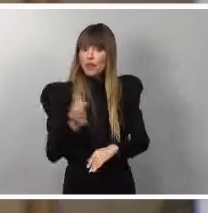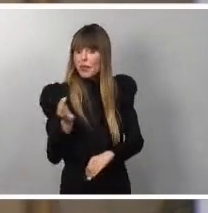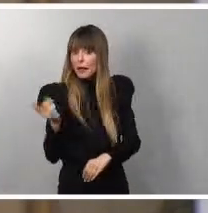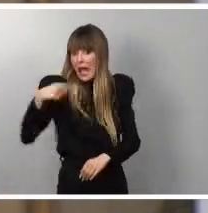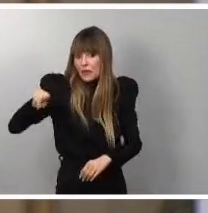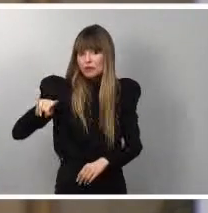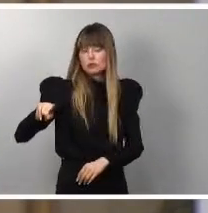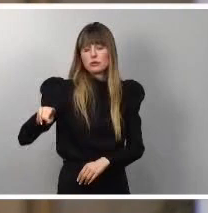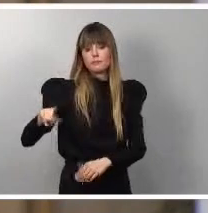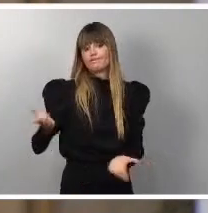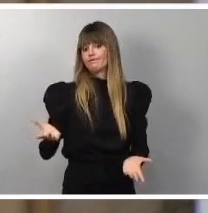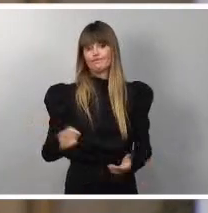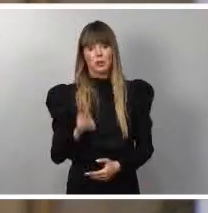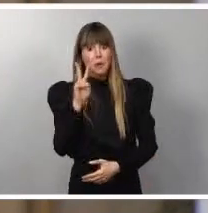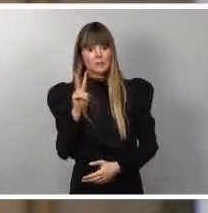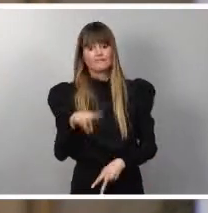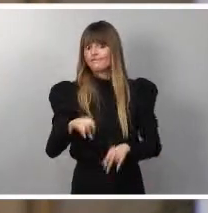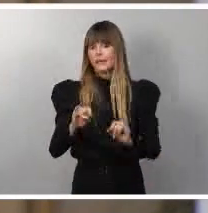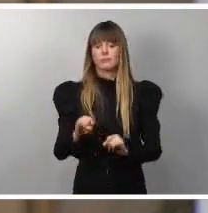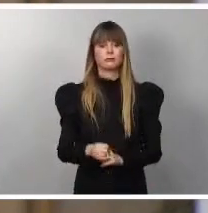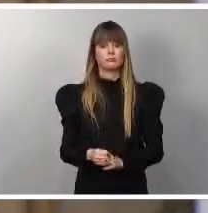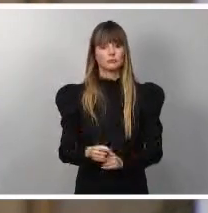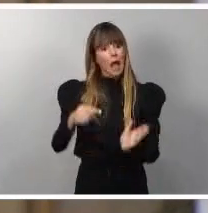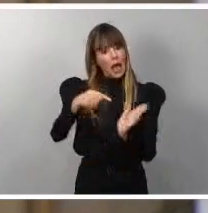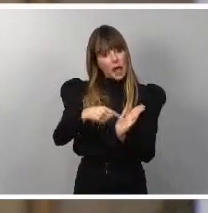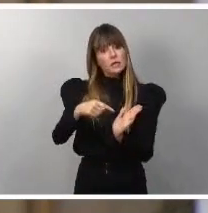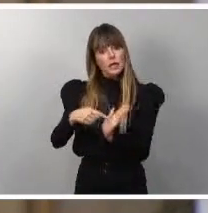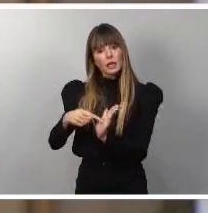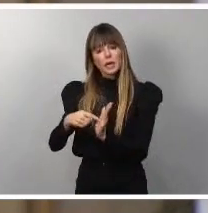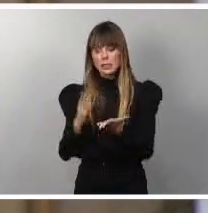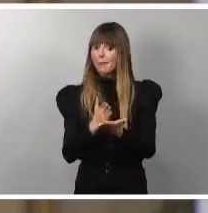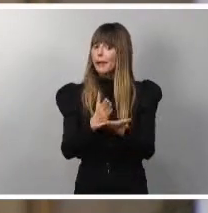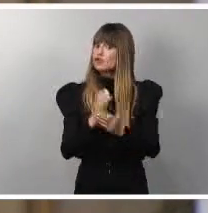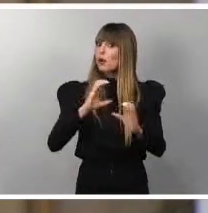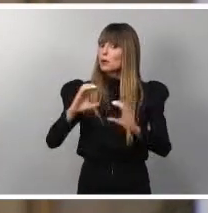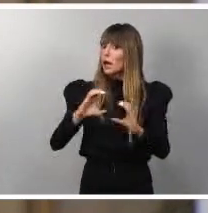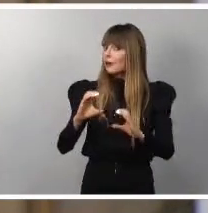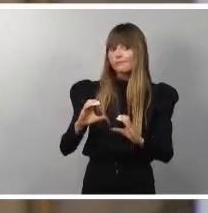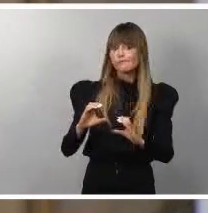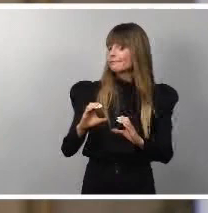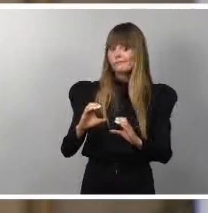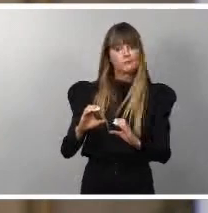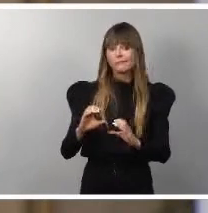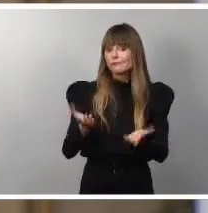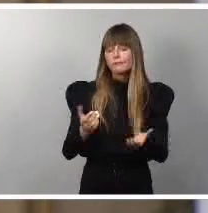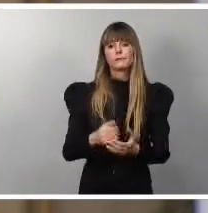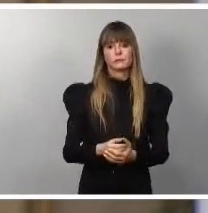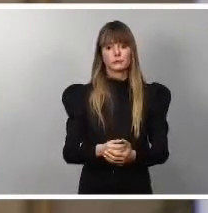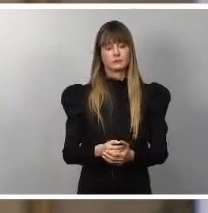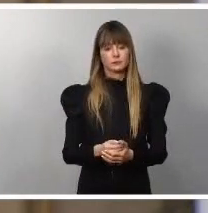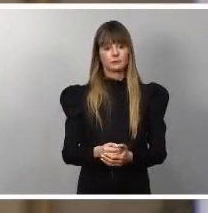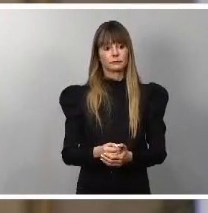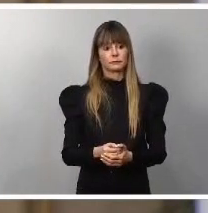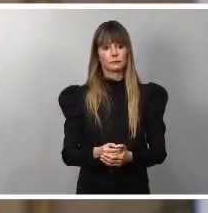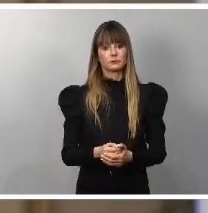desgraciadamente, pues eso no se ve. Ni se exige por parte de muchos de los medios de comunicación, ni tampoco se asume ese